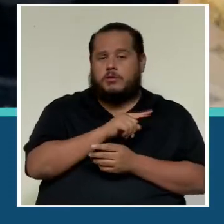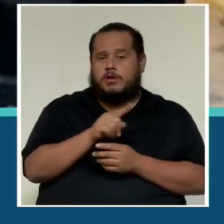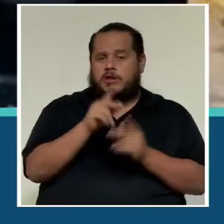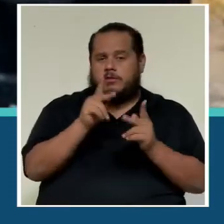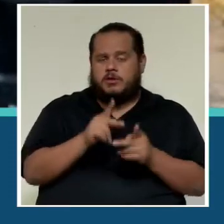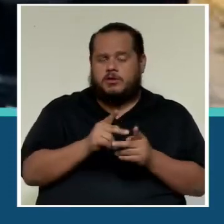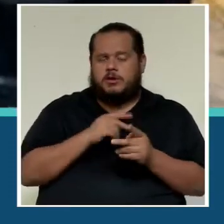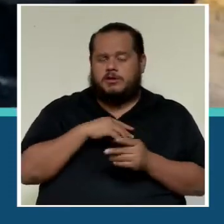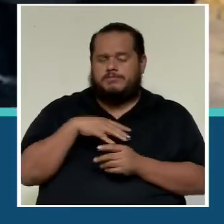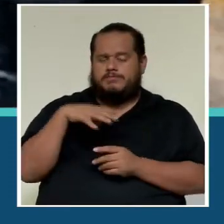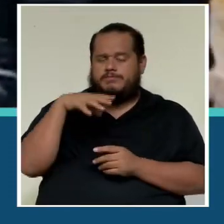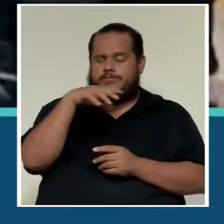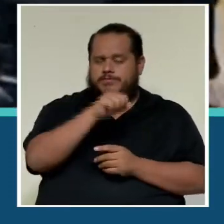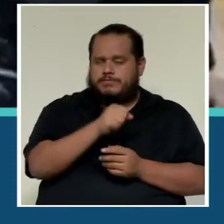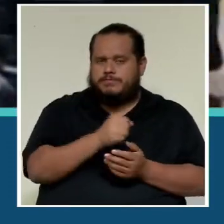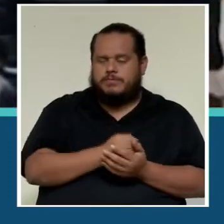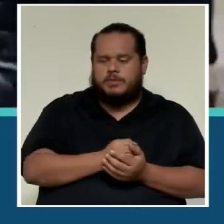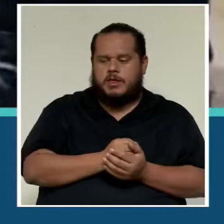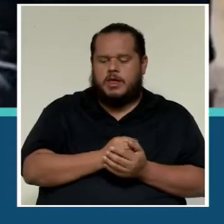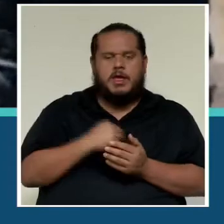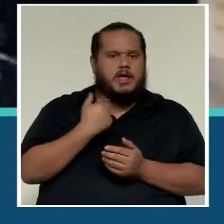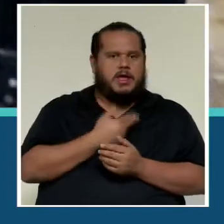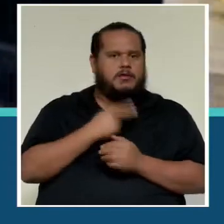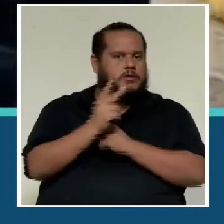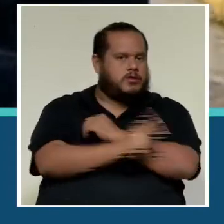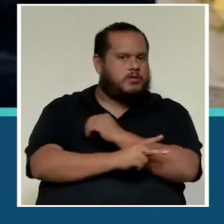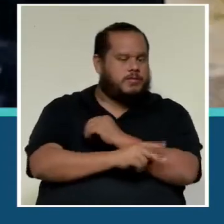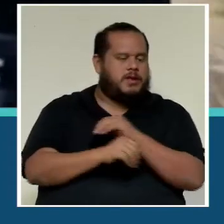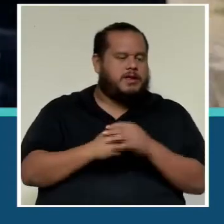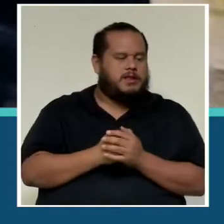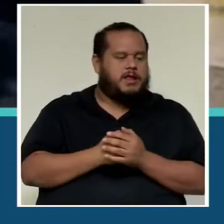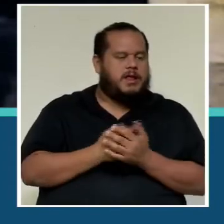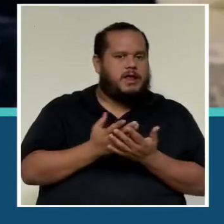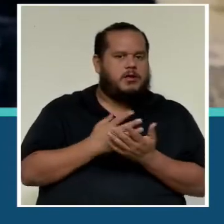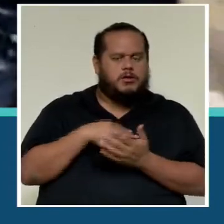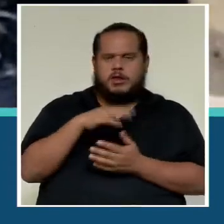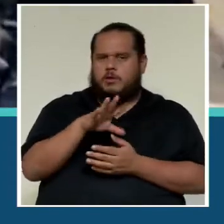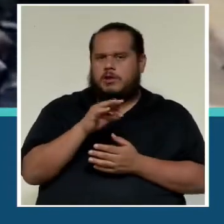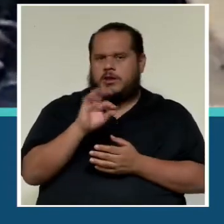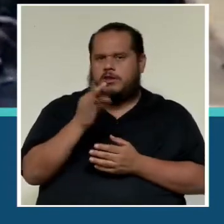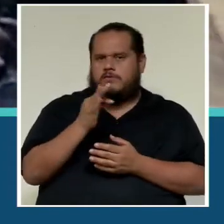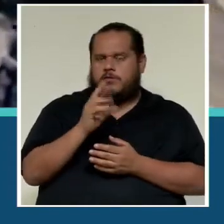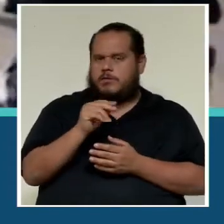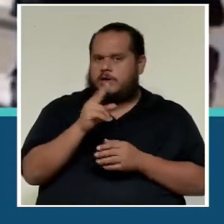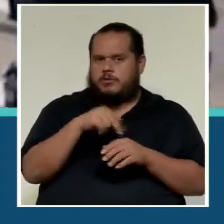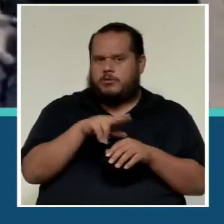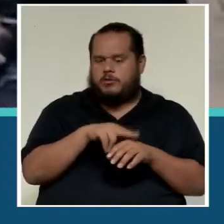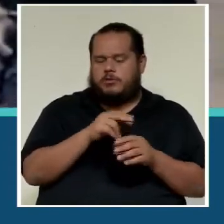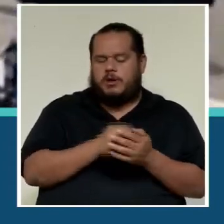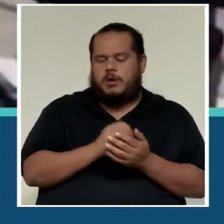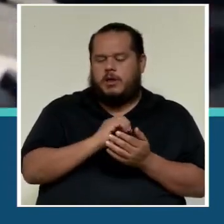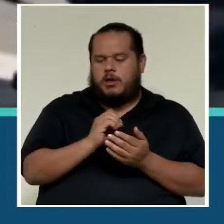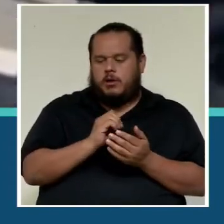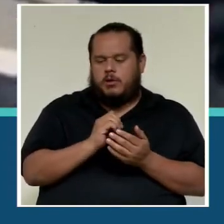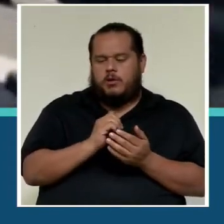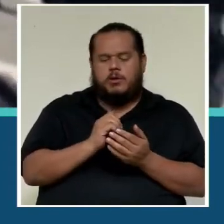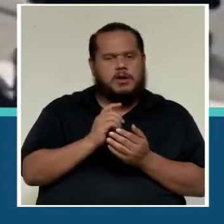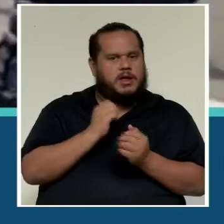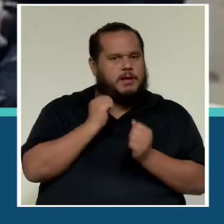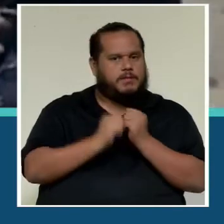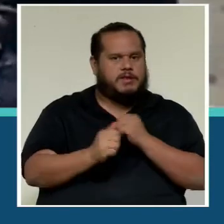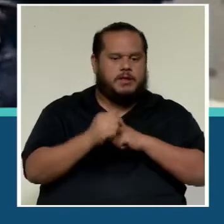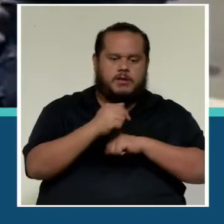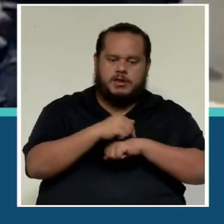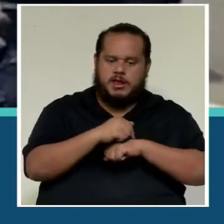son detectadas en nuestro país, que se encuentran de manera irregular o que han sobrepasado el